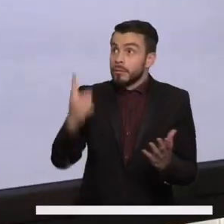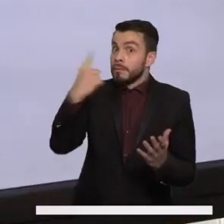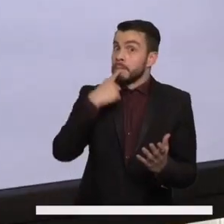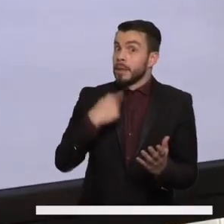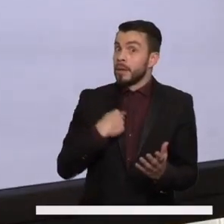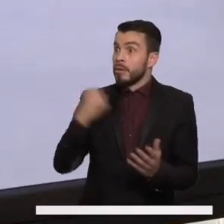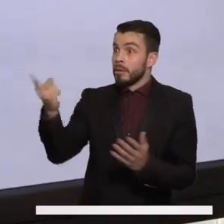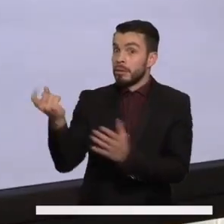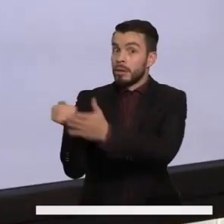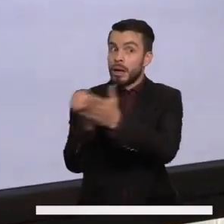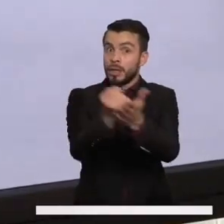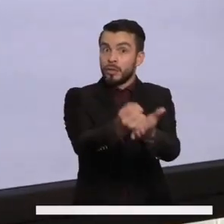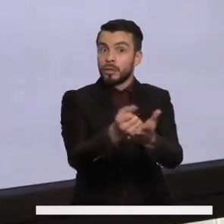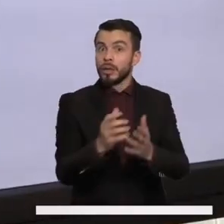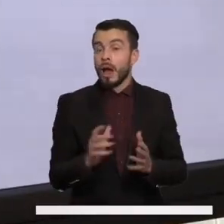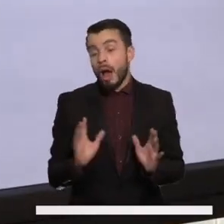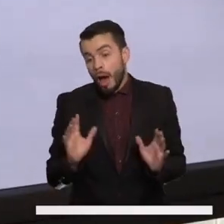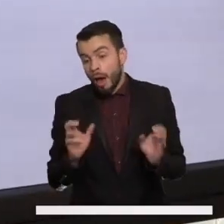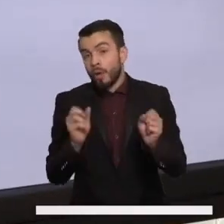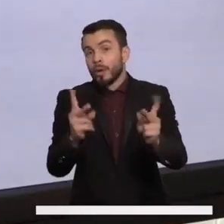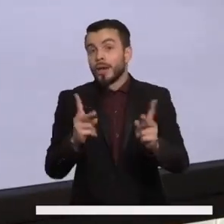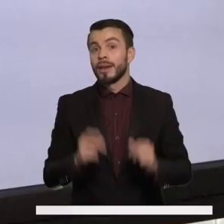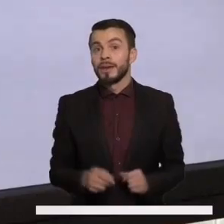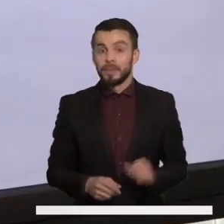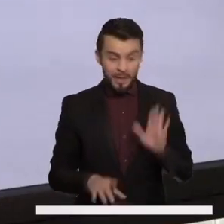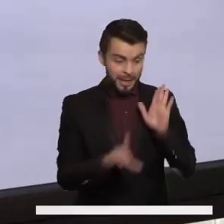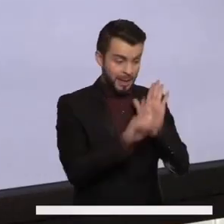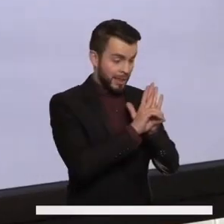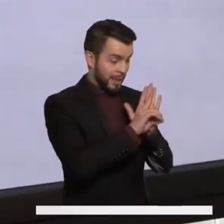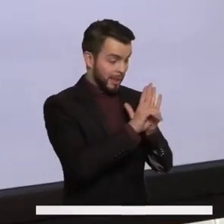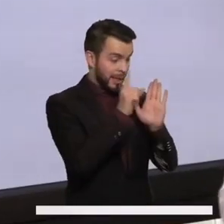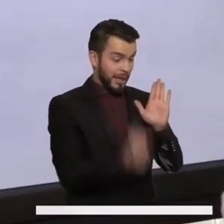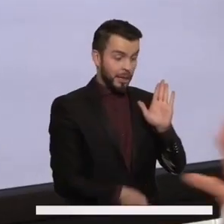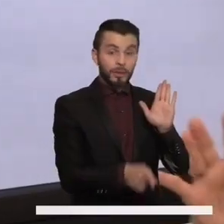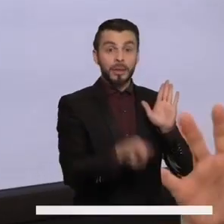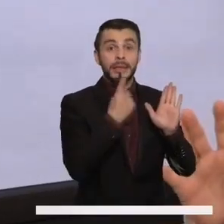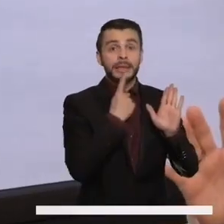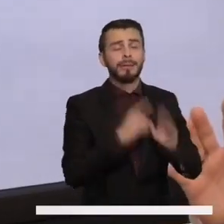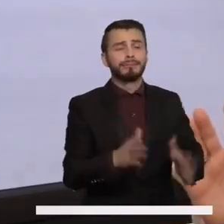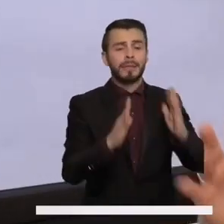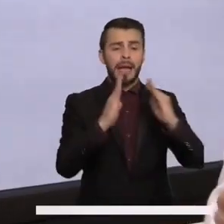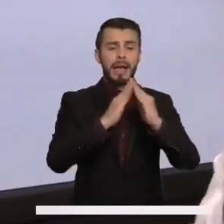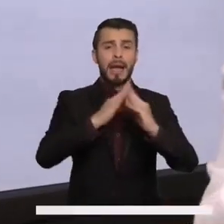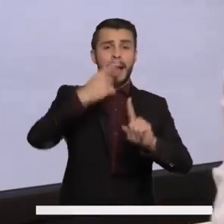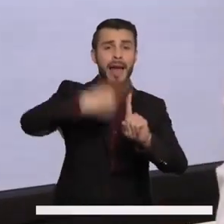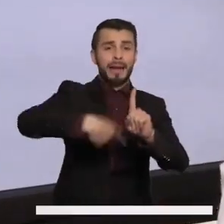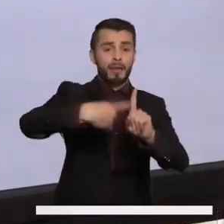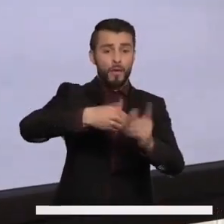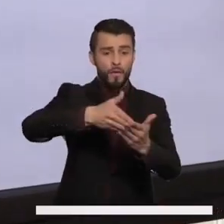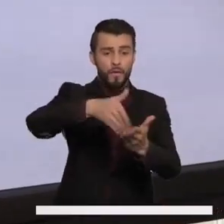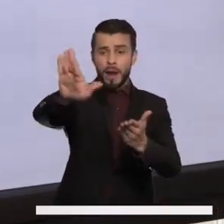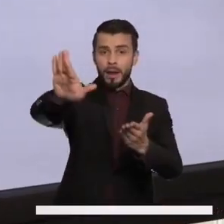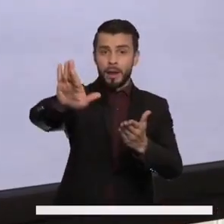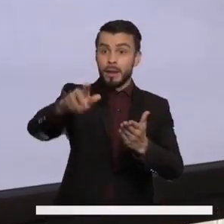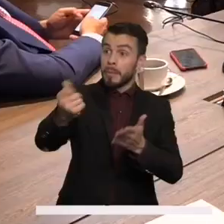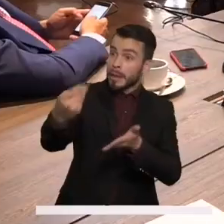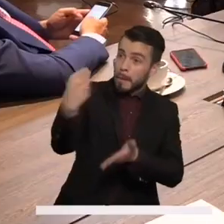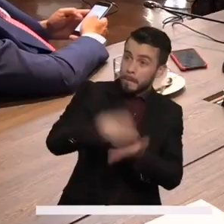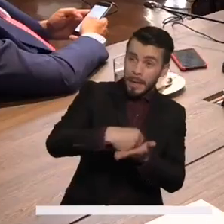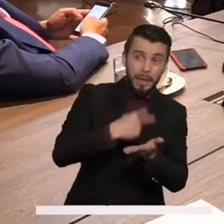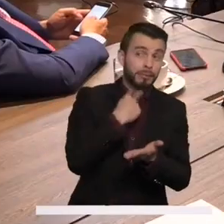que usemos el decreto que dice que no se puede expulsar la gente en lo único que hemos hecho entonces con la